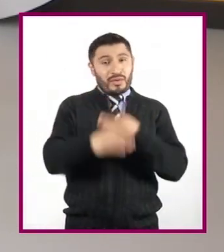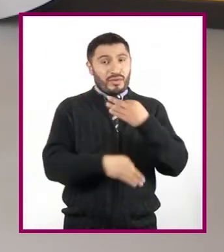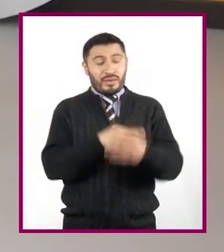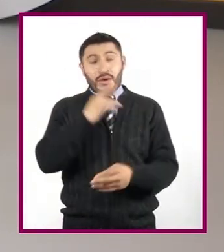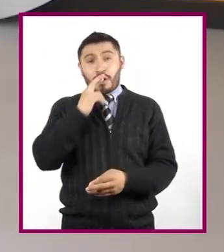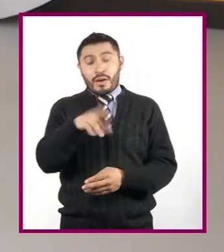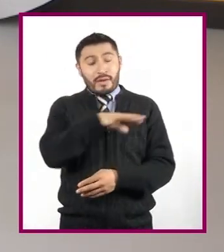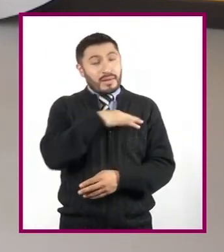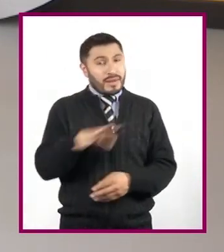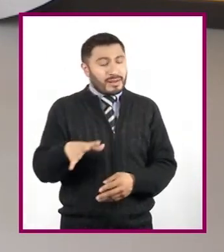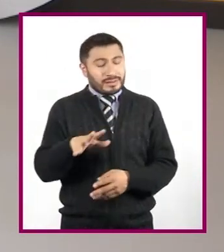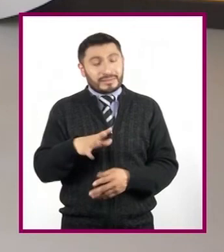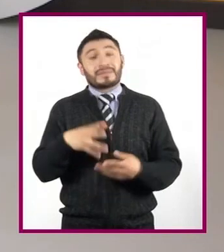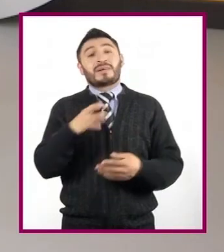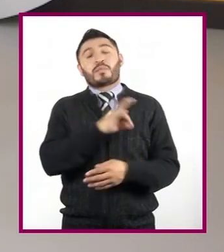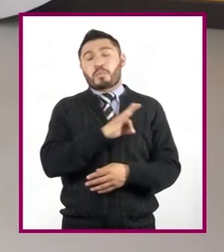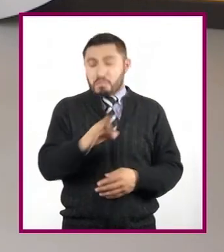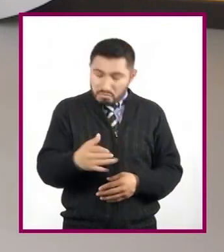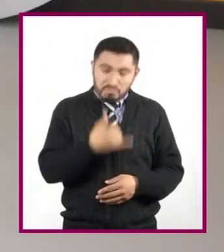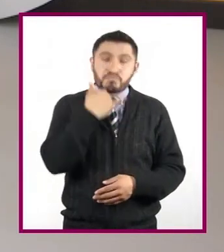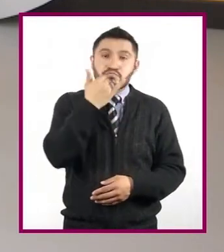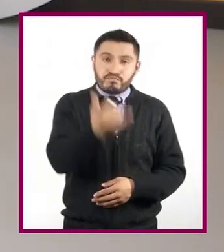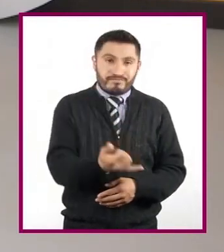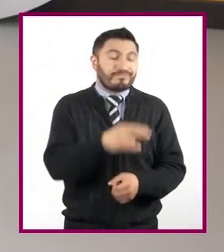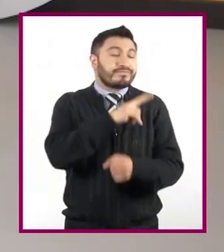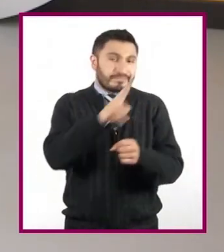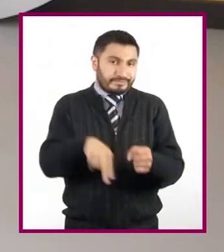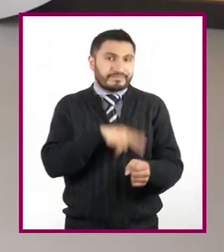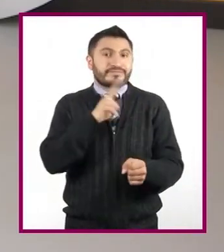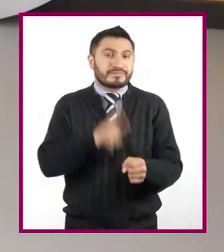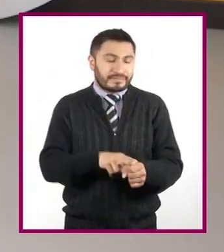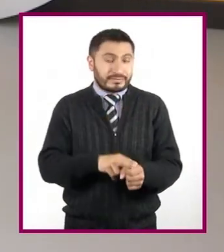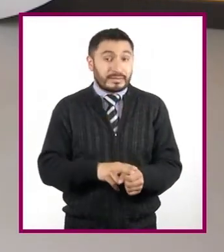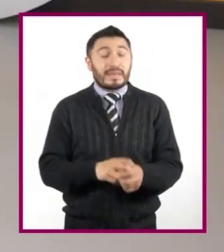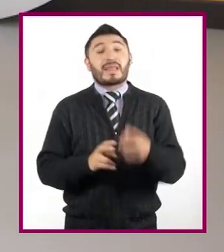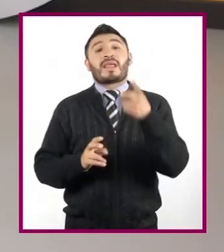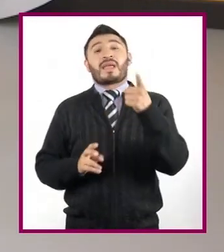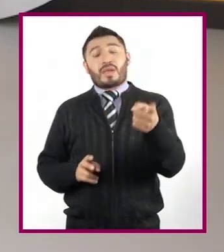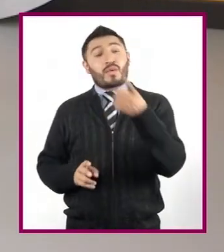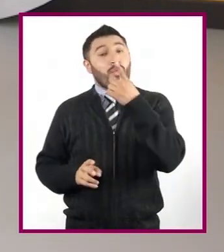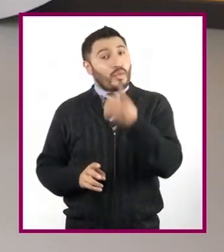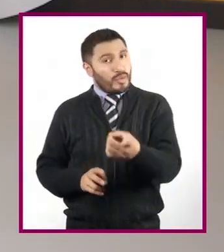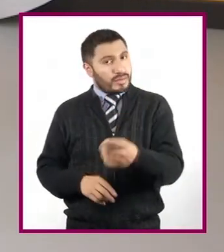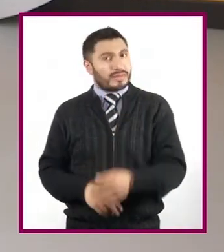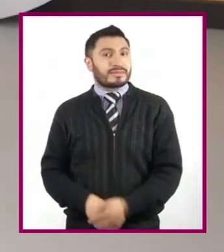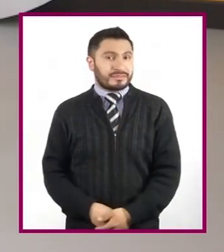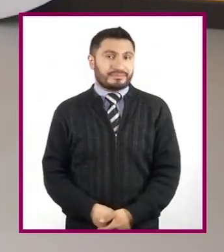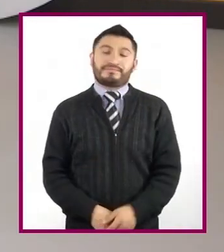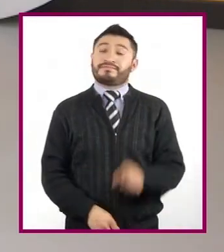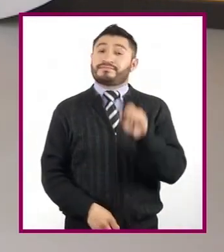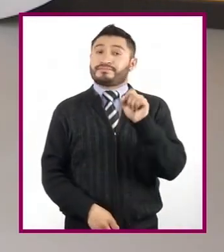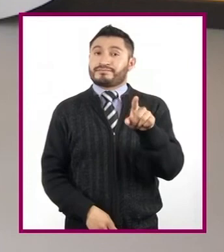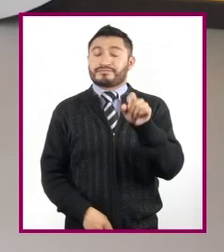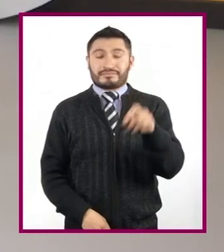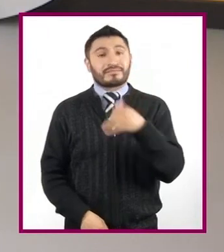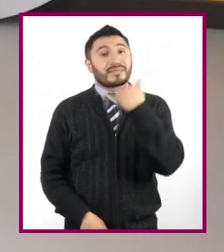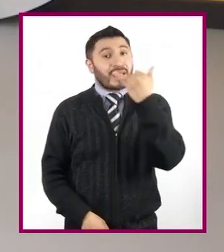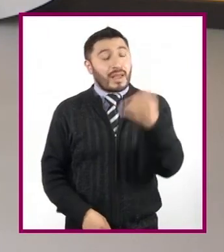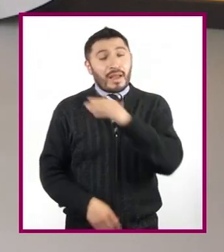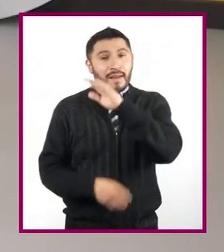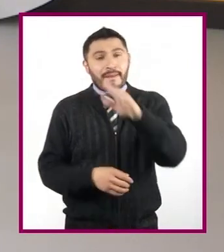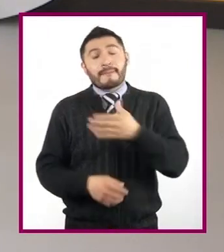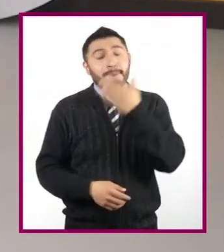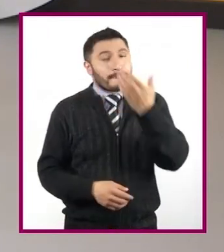resultados, es posible cometer errores. Ya que lo mencionas, los errores más comunes que se